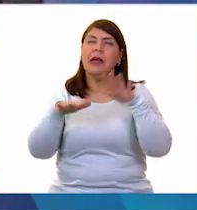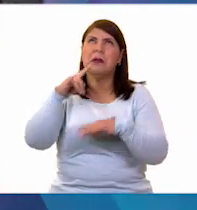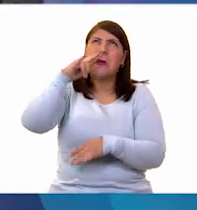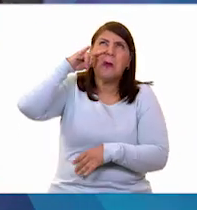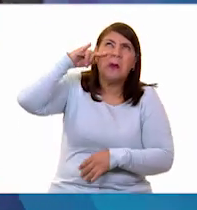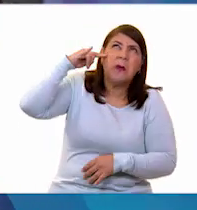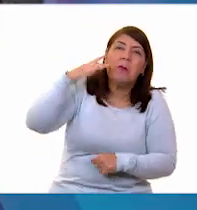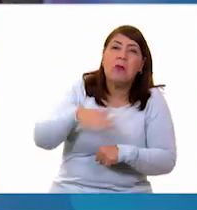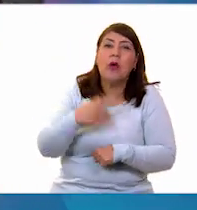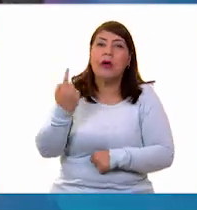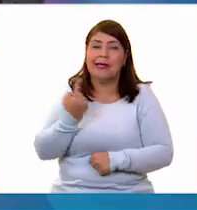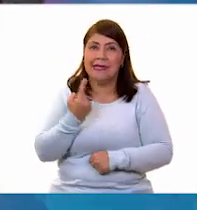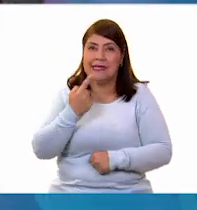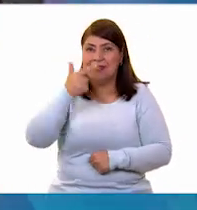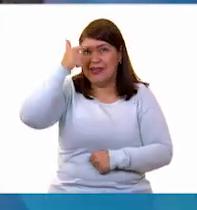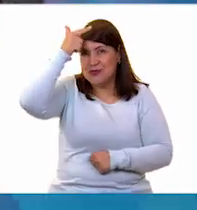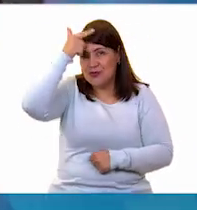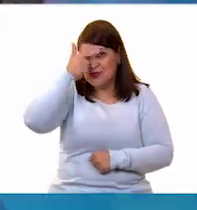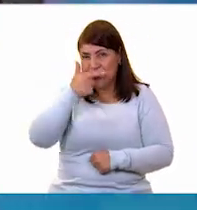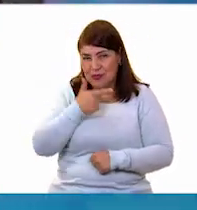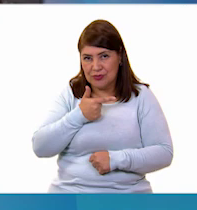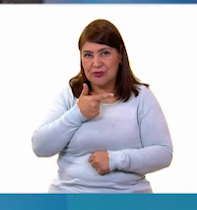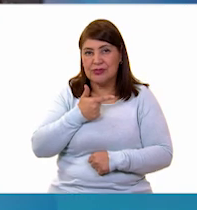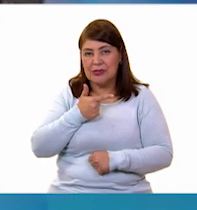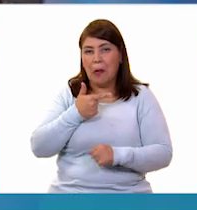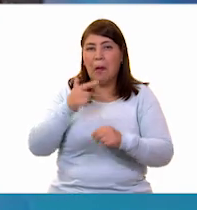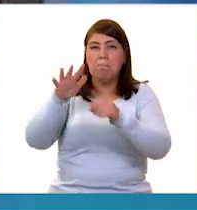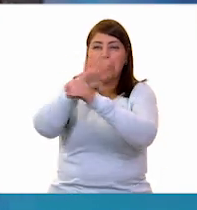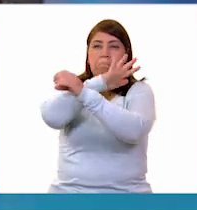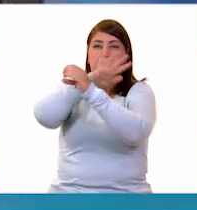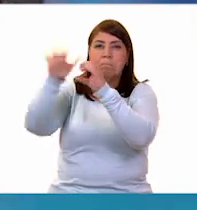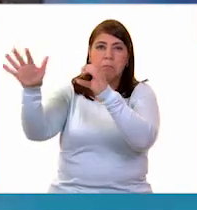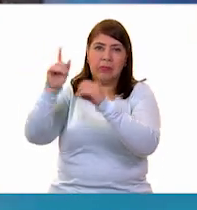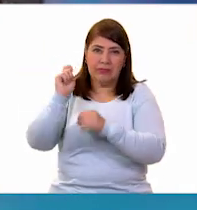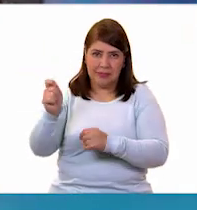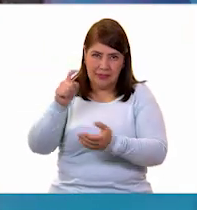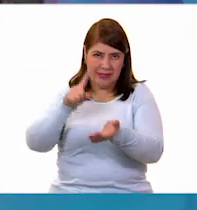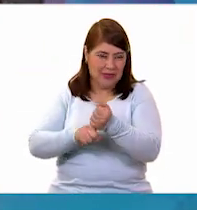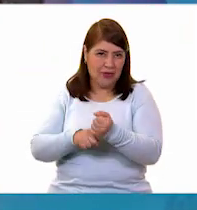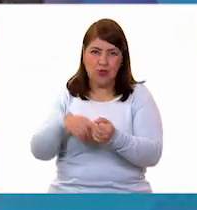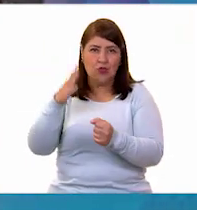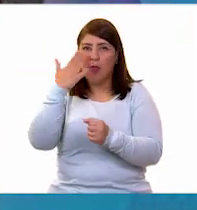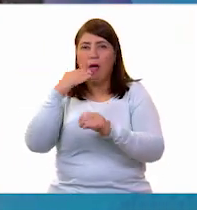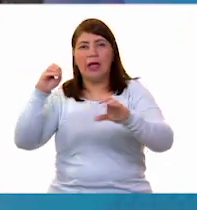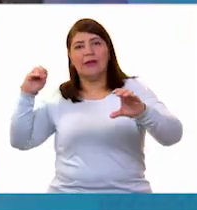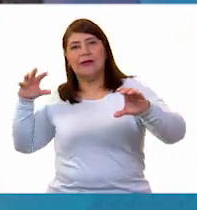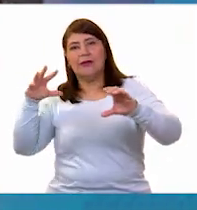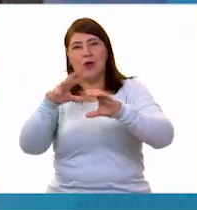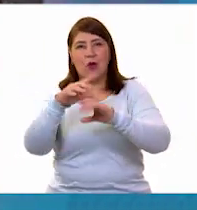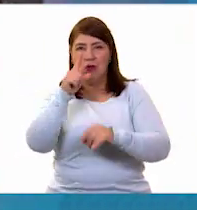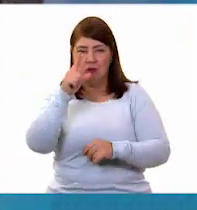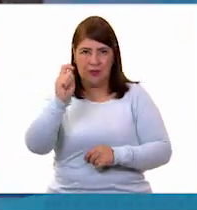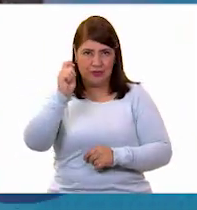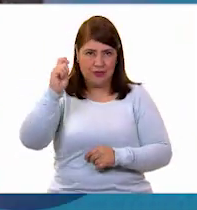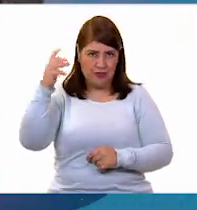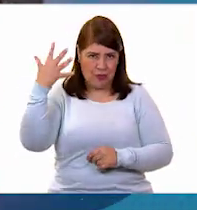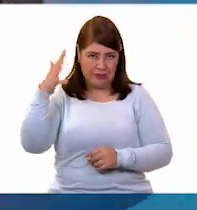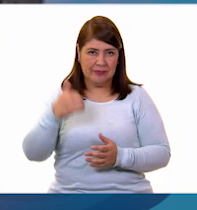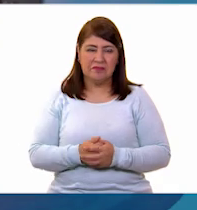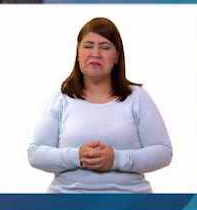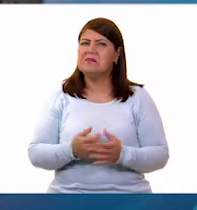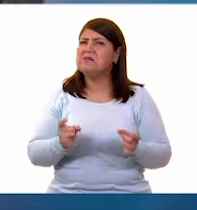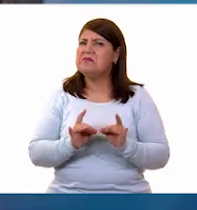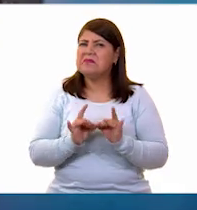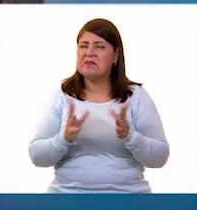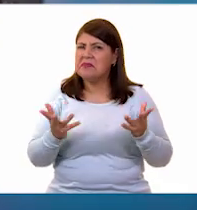vemos, pues es que es de noche en la Luna y no refleja la luz del Sol. Existe una